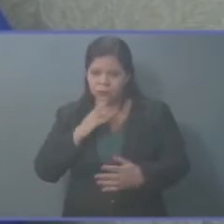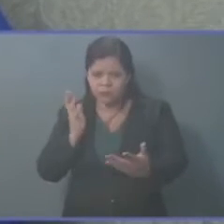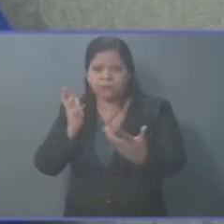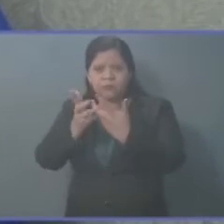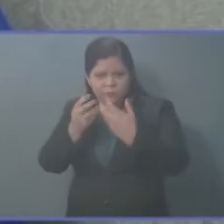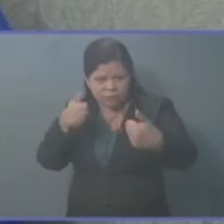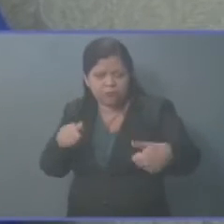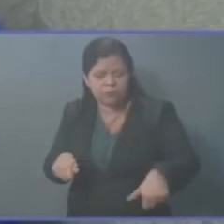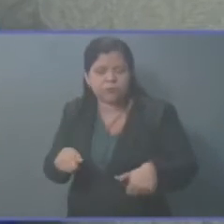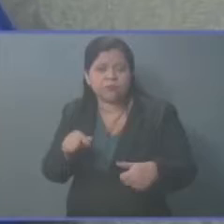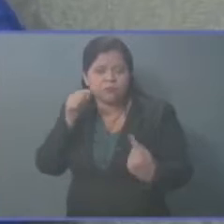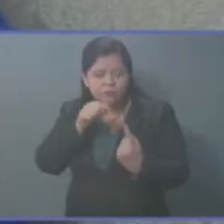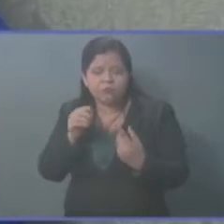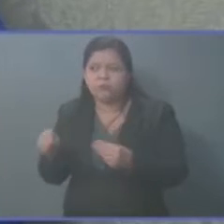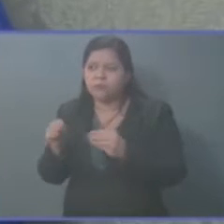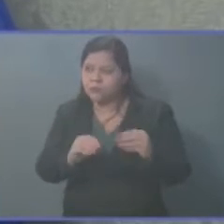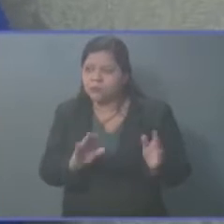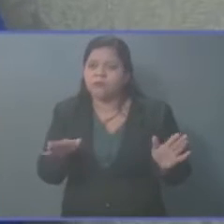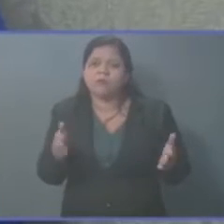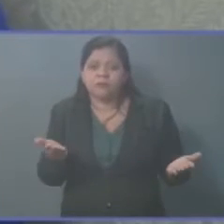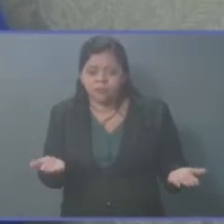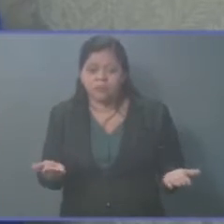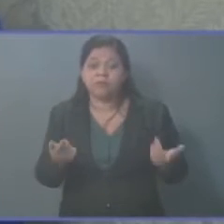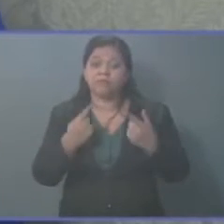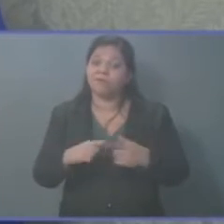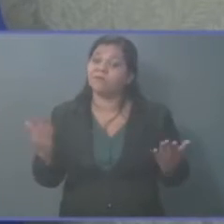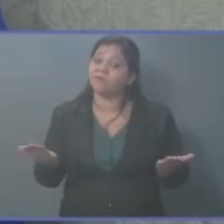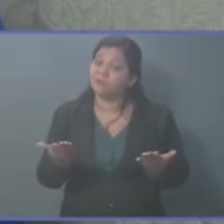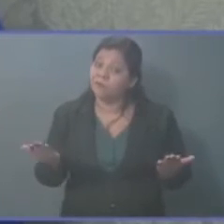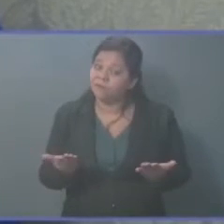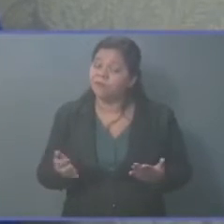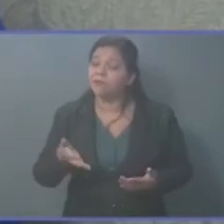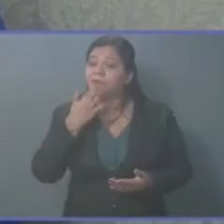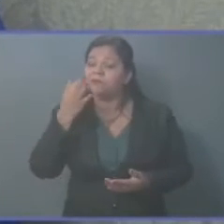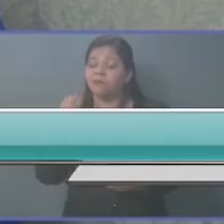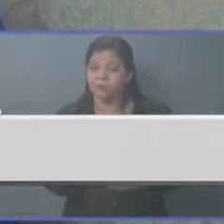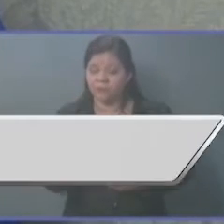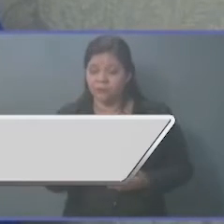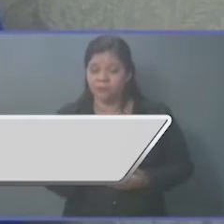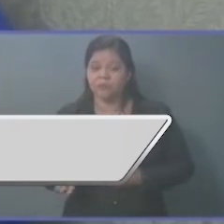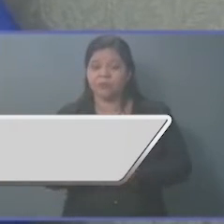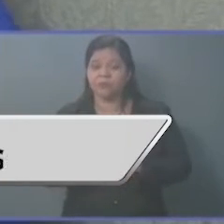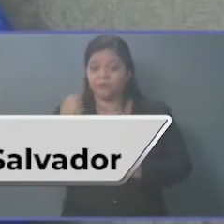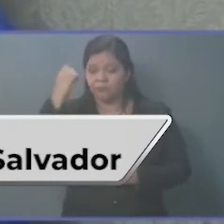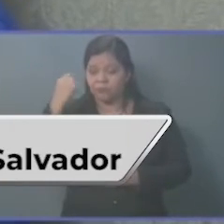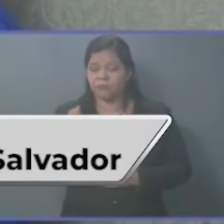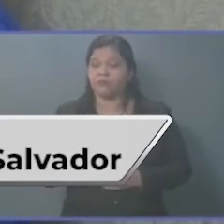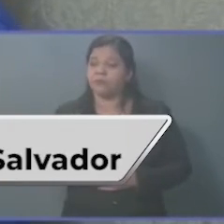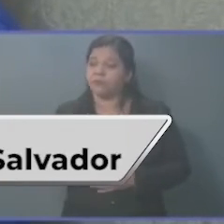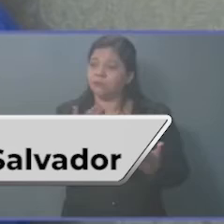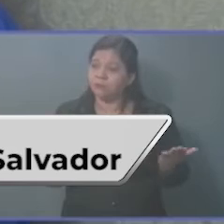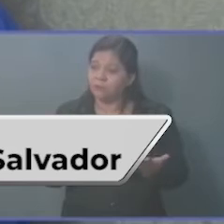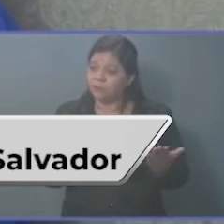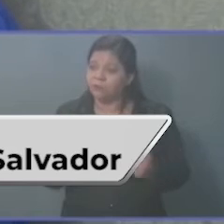él, cómo debe de aplicarse esto, pero sobre todo hagámoslo porque realmente es importante y necesario